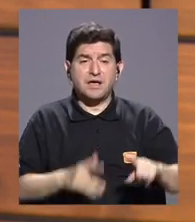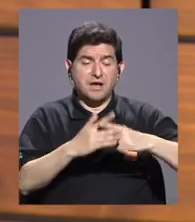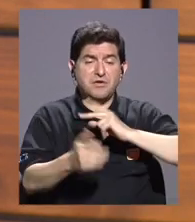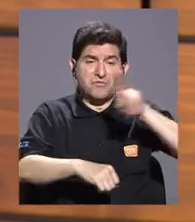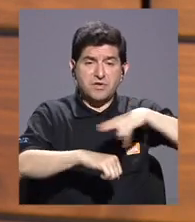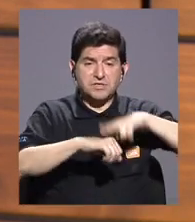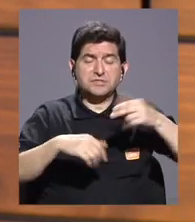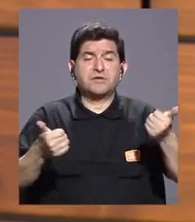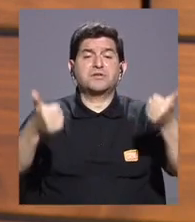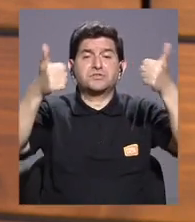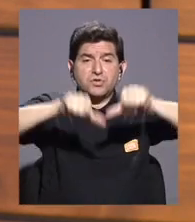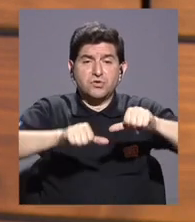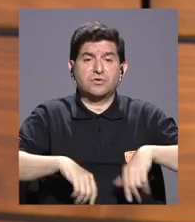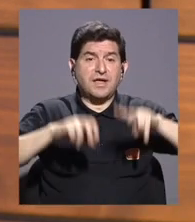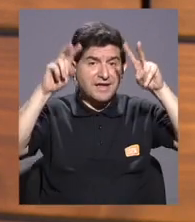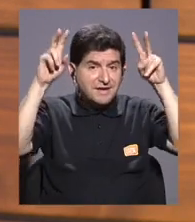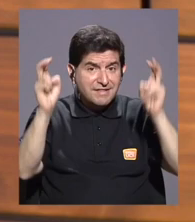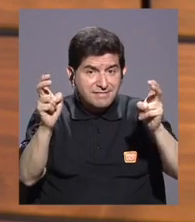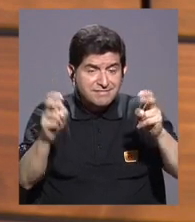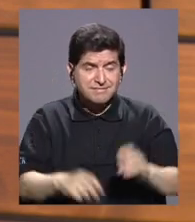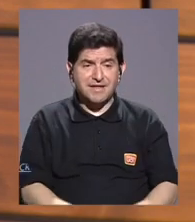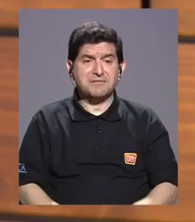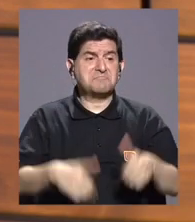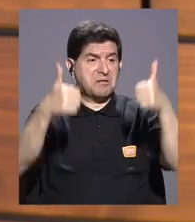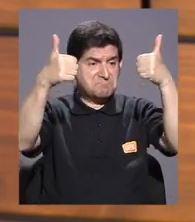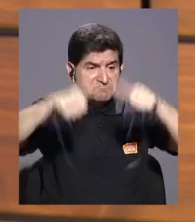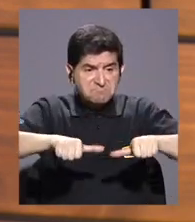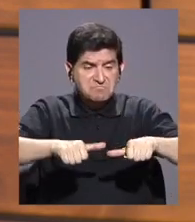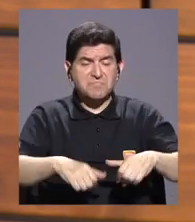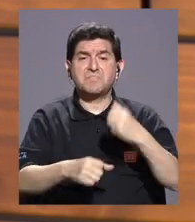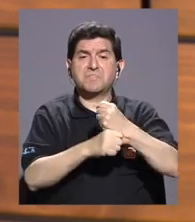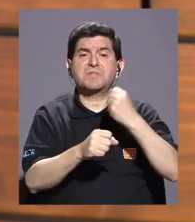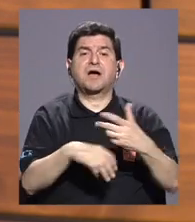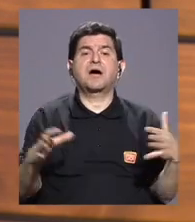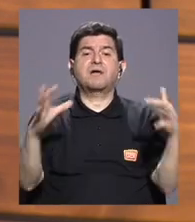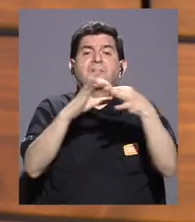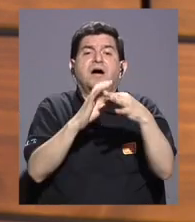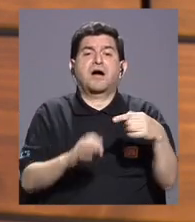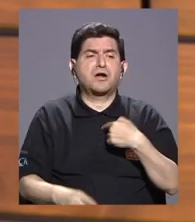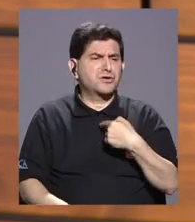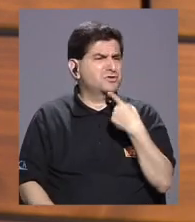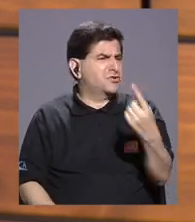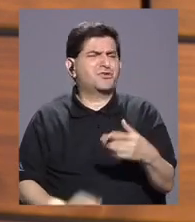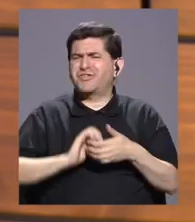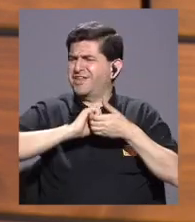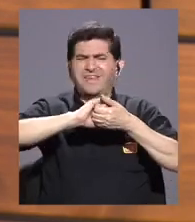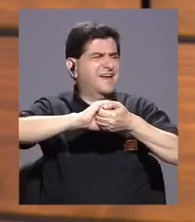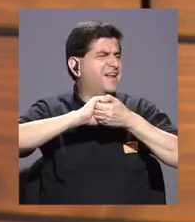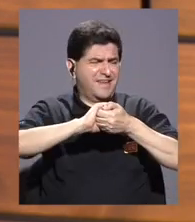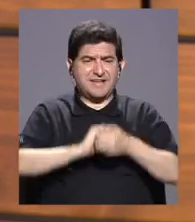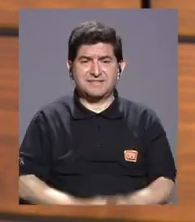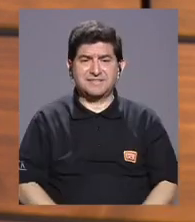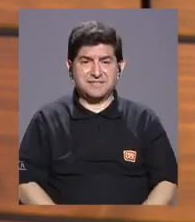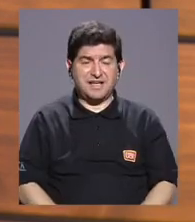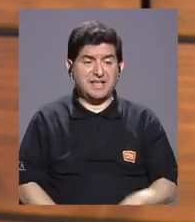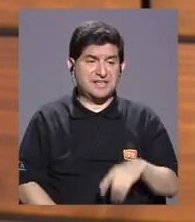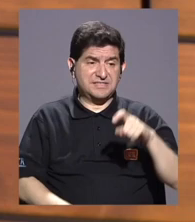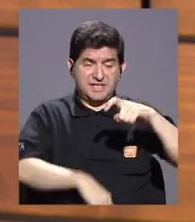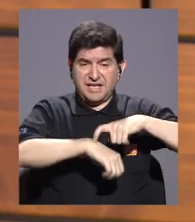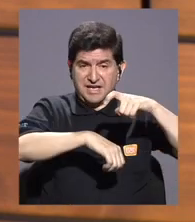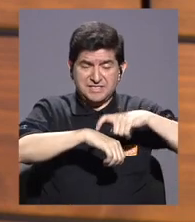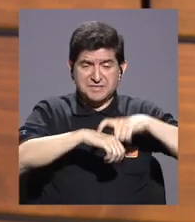coincidía con eso. Entonces, en ese tema, como coincidimos, podemos trabajar juntos. Yo ni siquiera lo llamaría alianza, lo llamaría